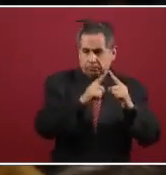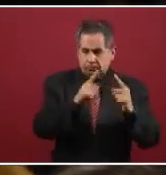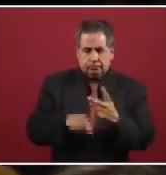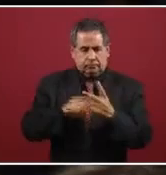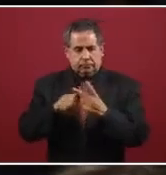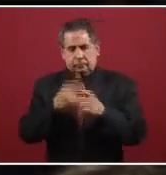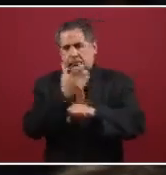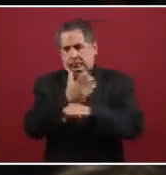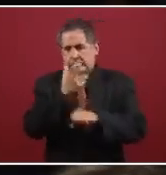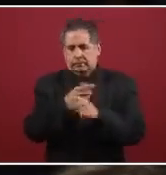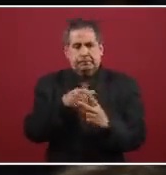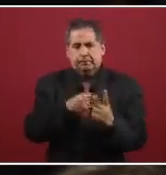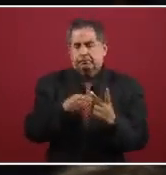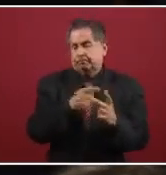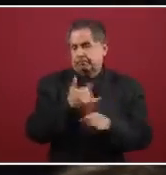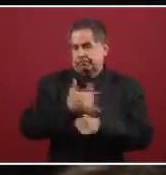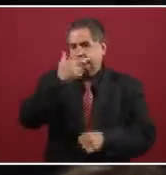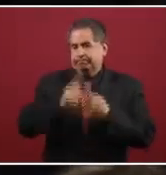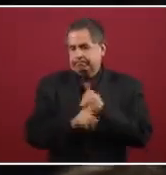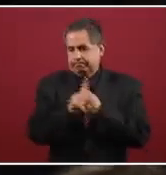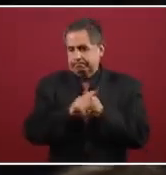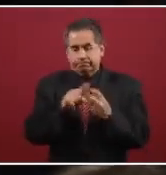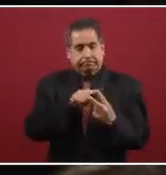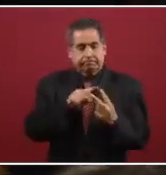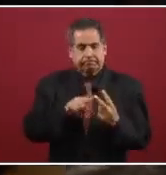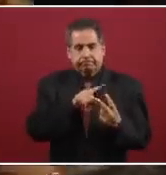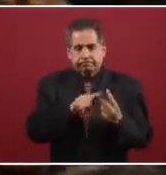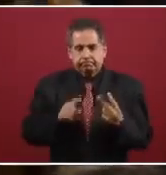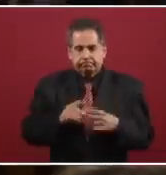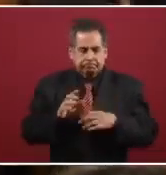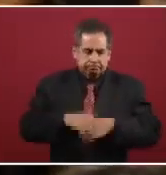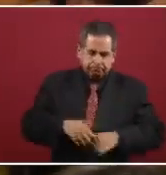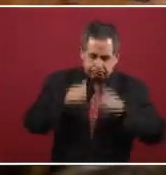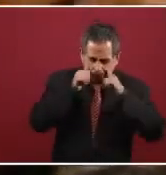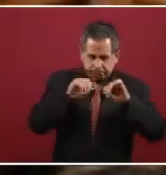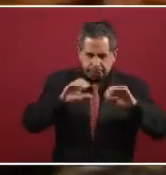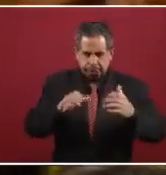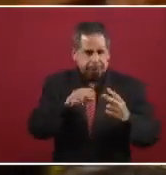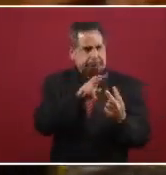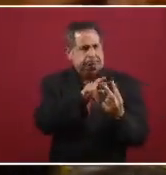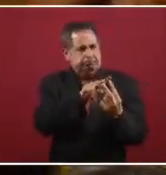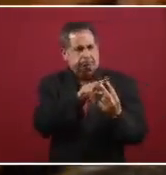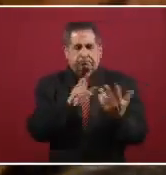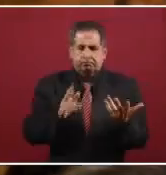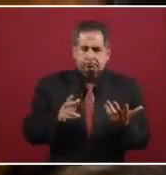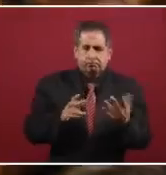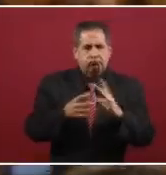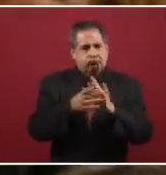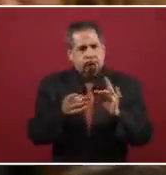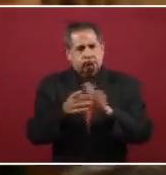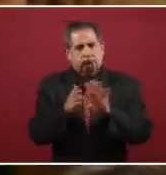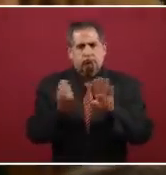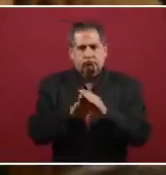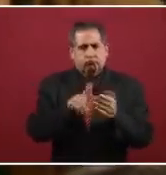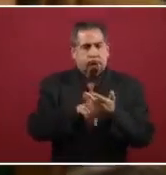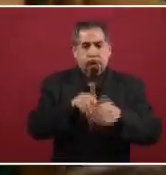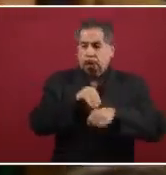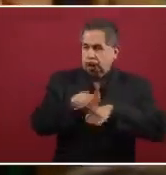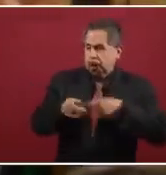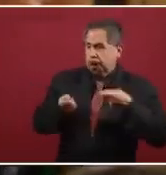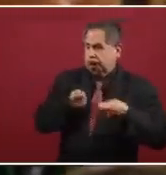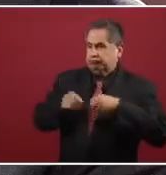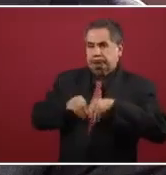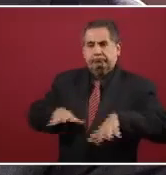Unidos de América, y que poco, muy poco atención se presta a semejantes temas, incidiendo tanto como lo hacen en la